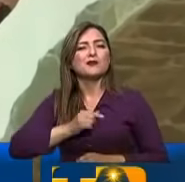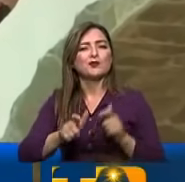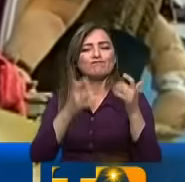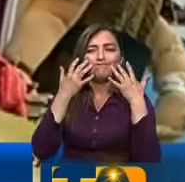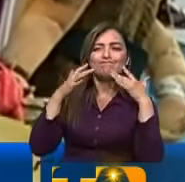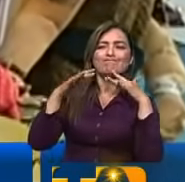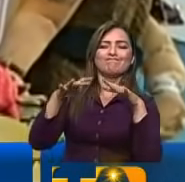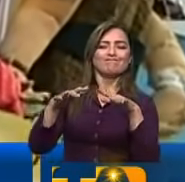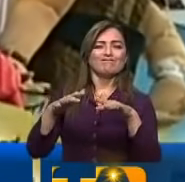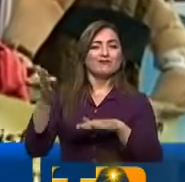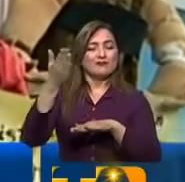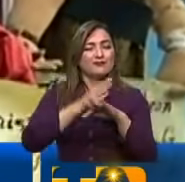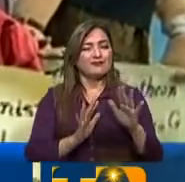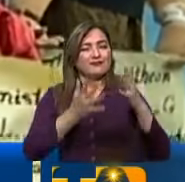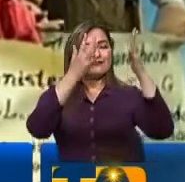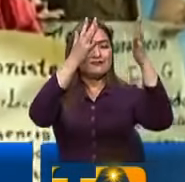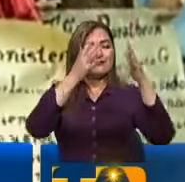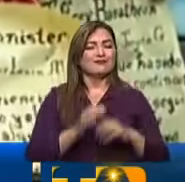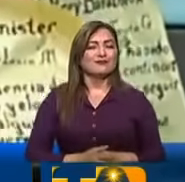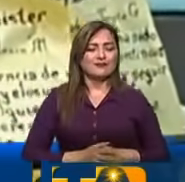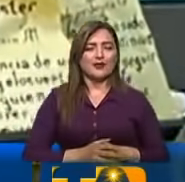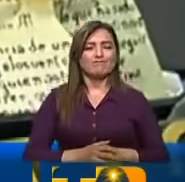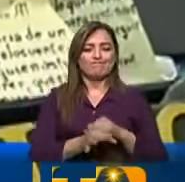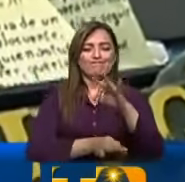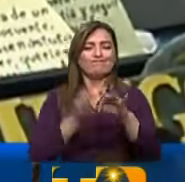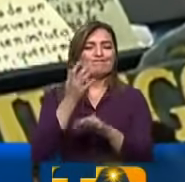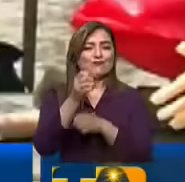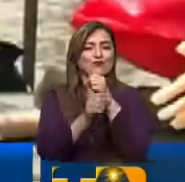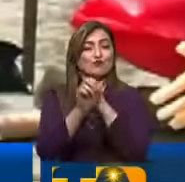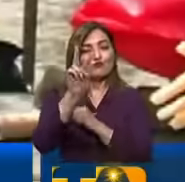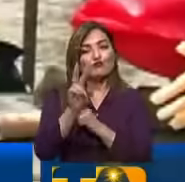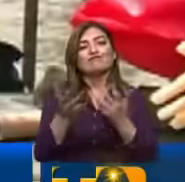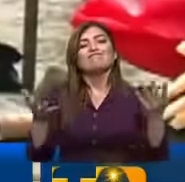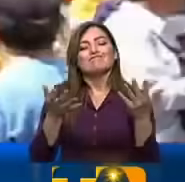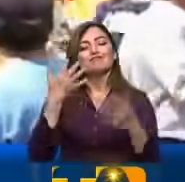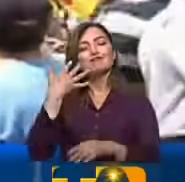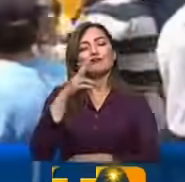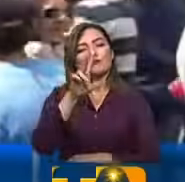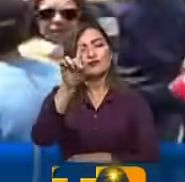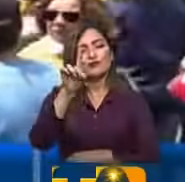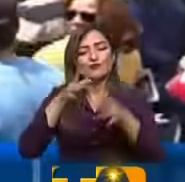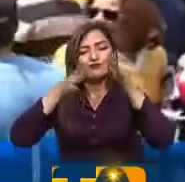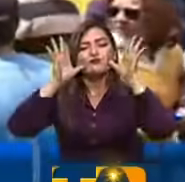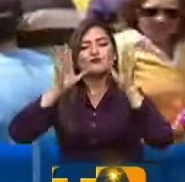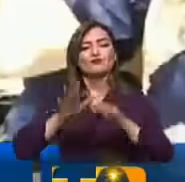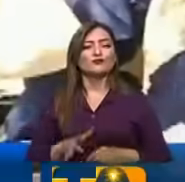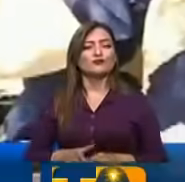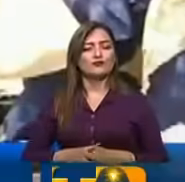admirarlos, reemplazando el tradicional Festival de Monigotes, que hasta hace 2 años se realizaba el 31 de diciembre.